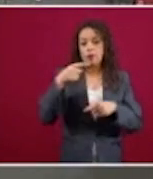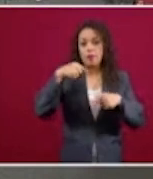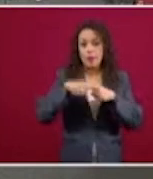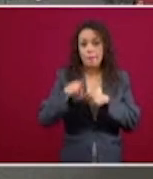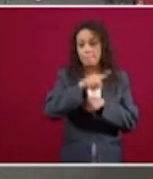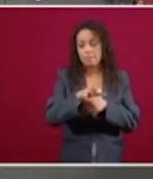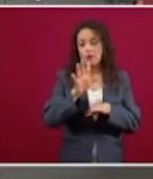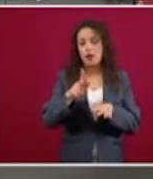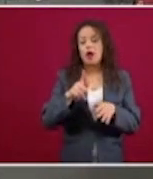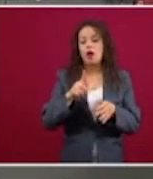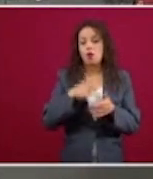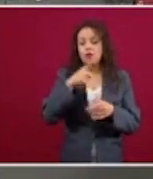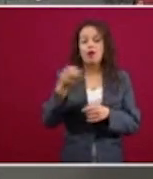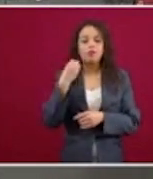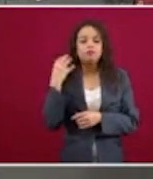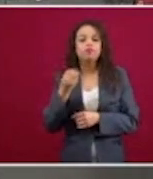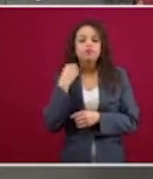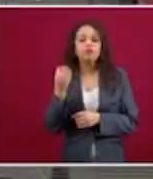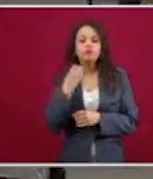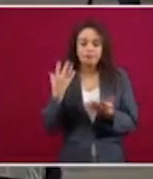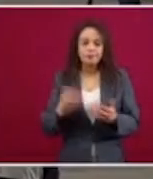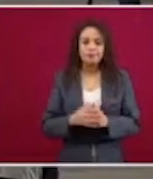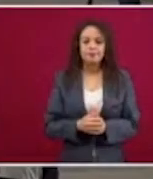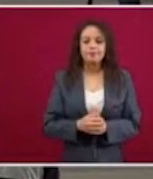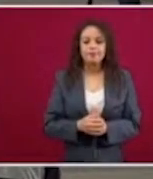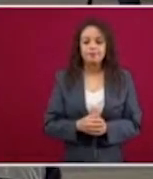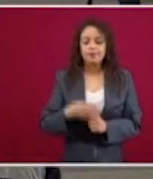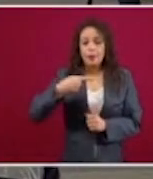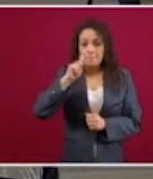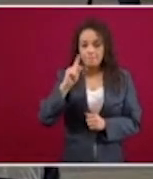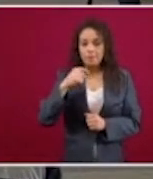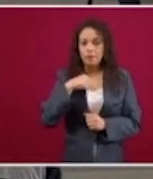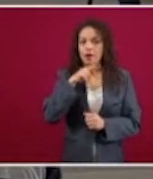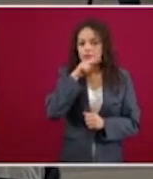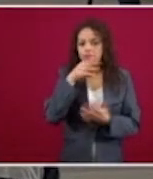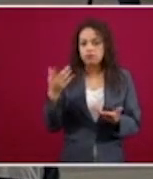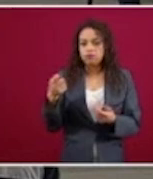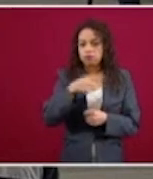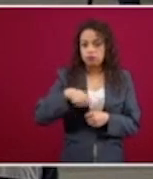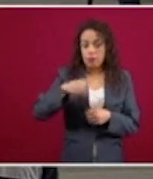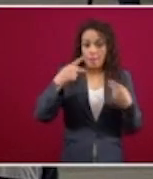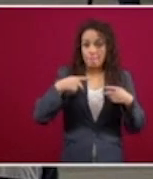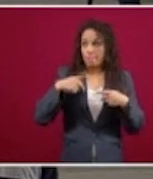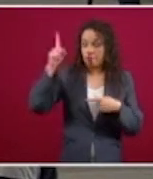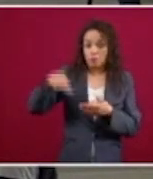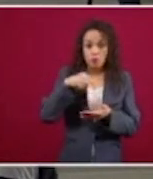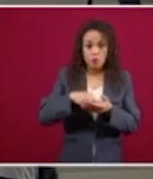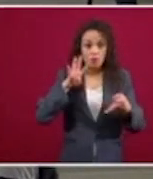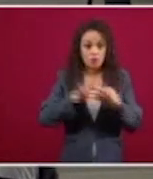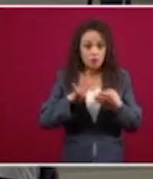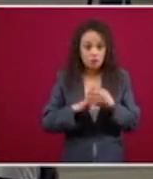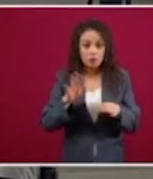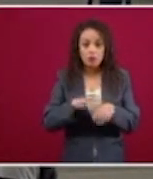sesiones. Presidente, pero ¿le preocupa la población carcelaria, la población en situación de cárcel ante esta pandemia?